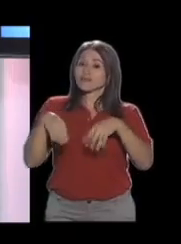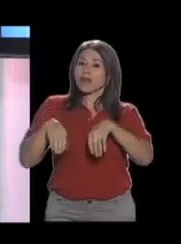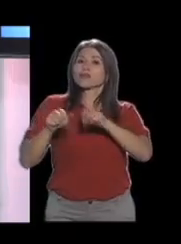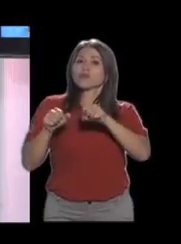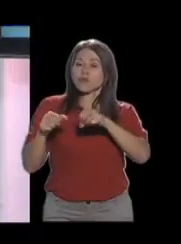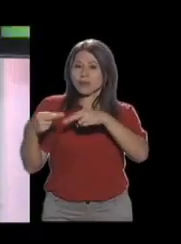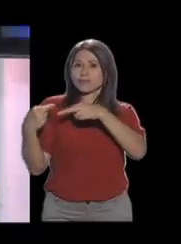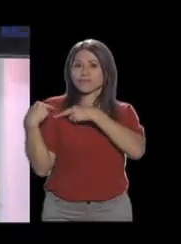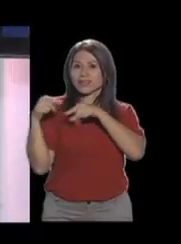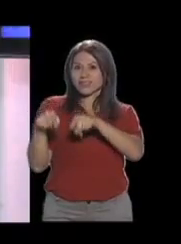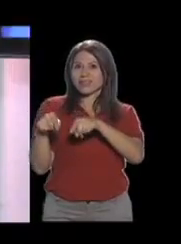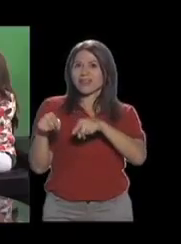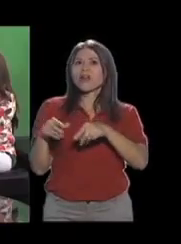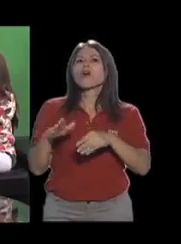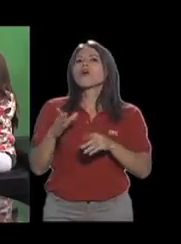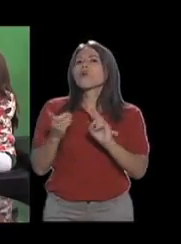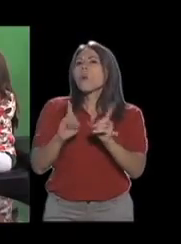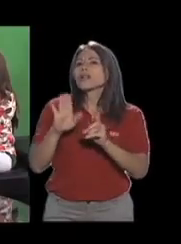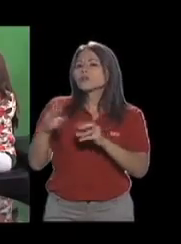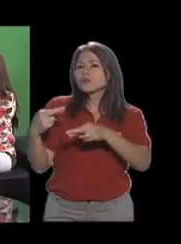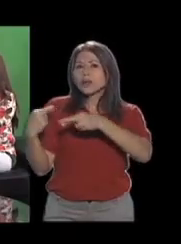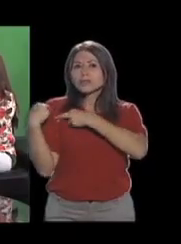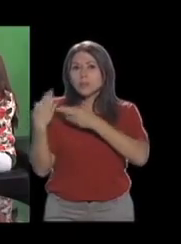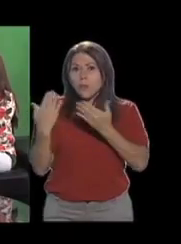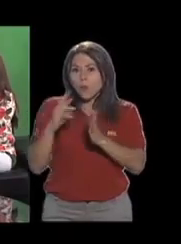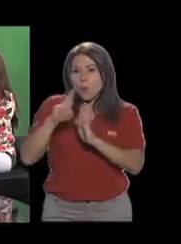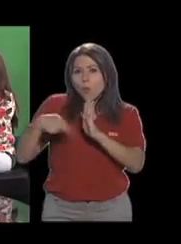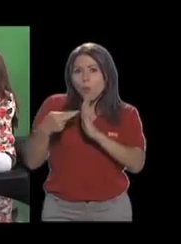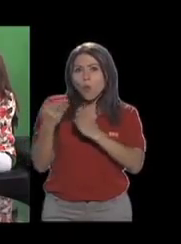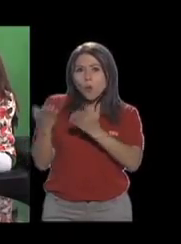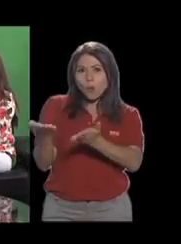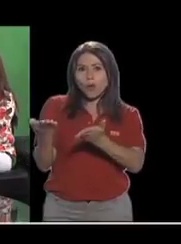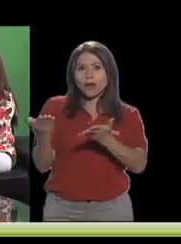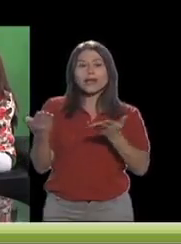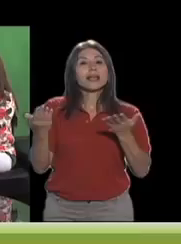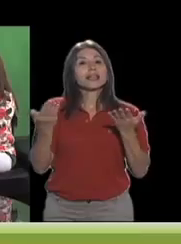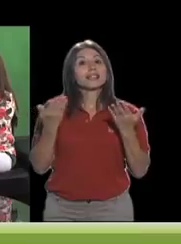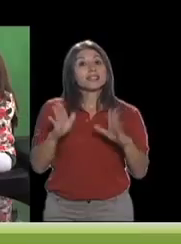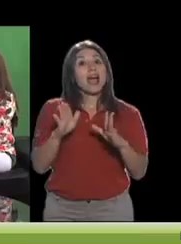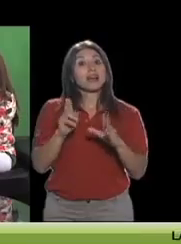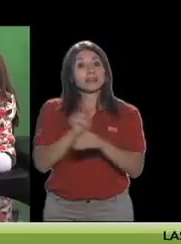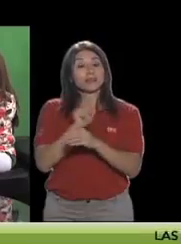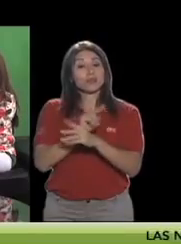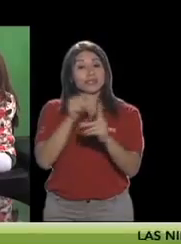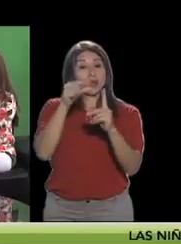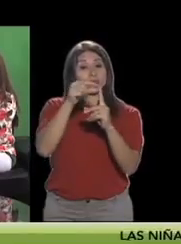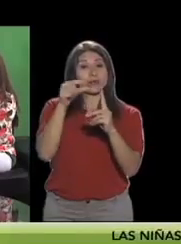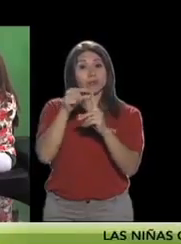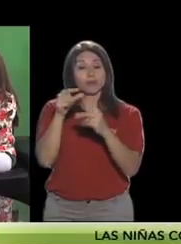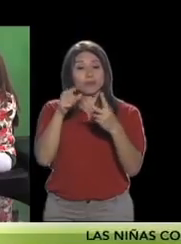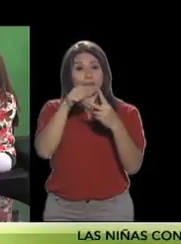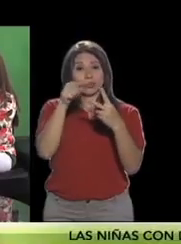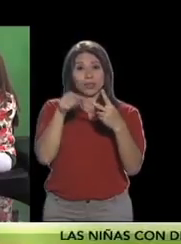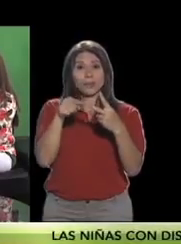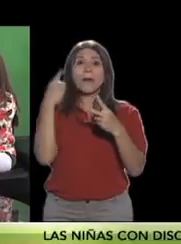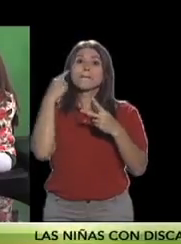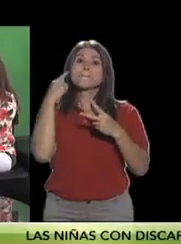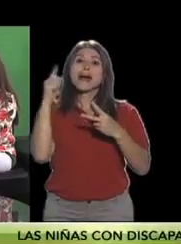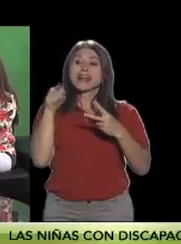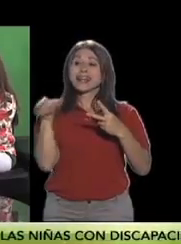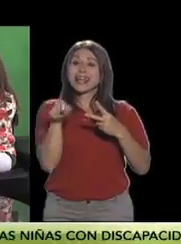curatela? Se ha de alguna manera tomado estos términos para decidir, ¿verdad?, sobre, por ejemplo,